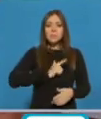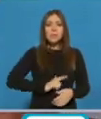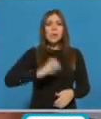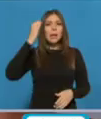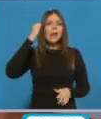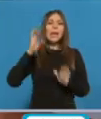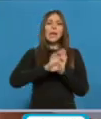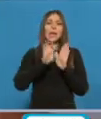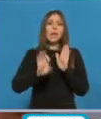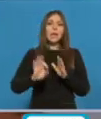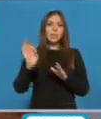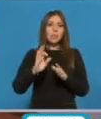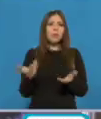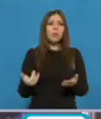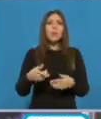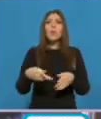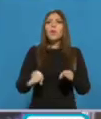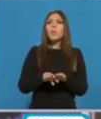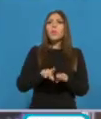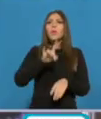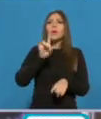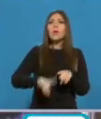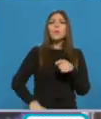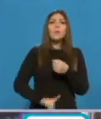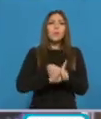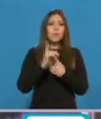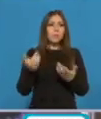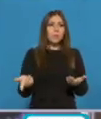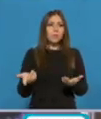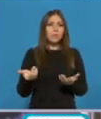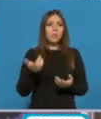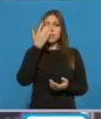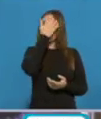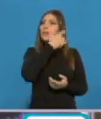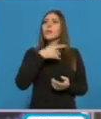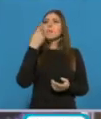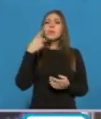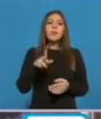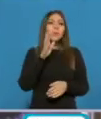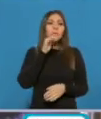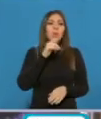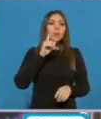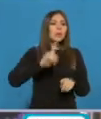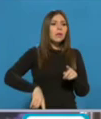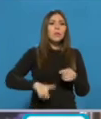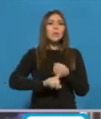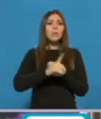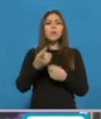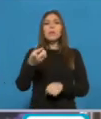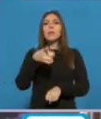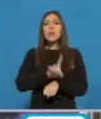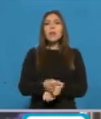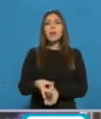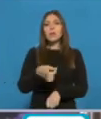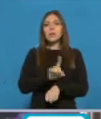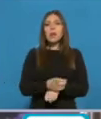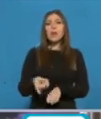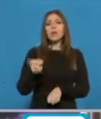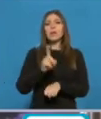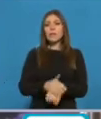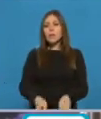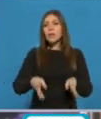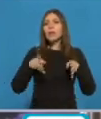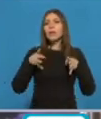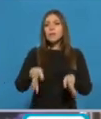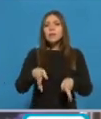una angustia que a ti te genera, ¿cómo voy a solucionar este problema? Pero acabas regañándolo. Todas las Claro. mañanas acaba siendo un conflicto que la cama